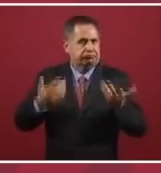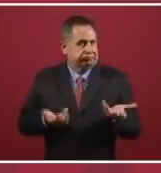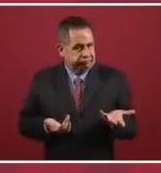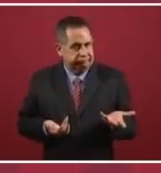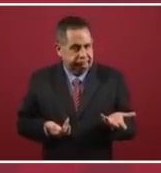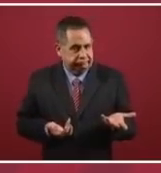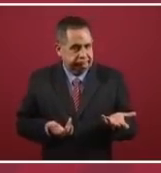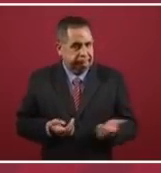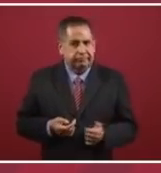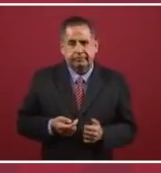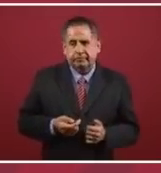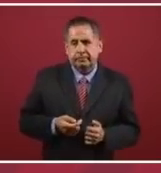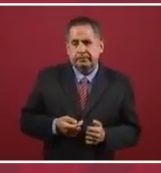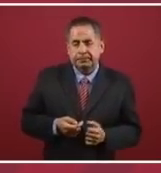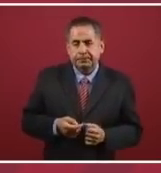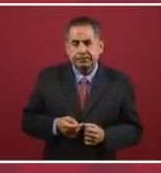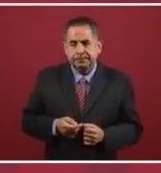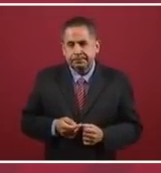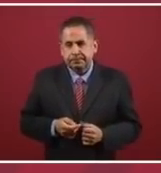que